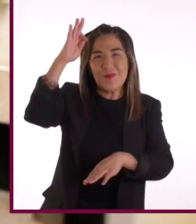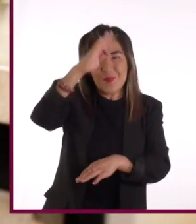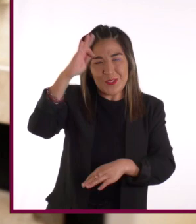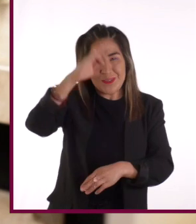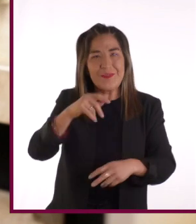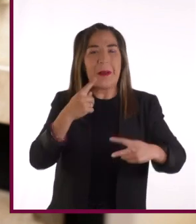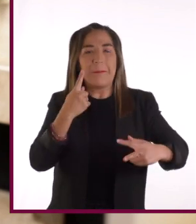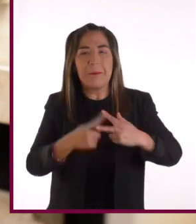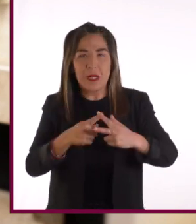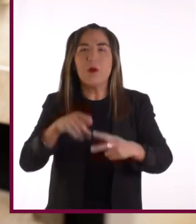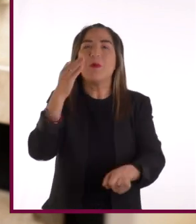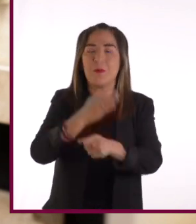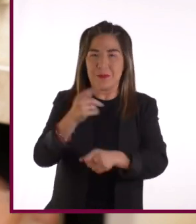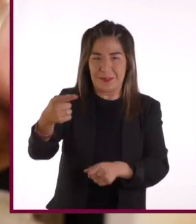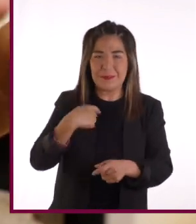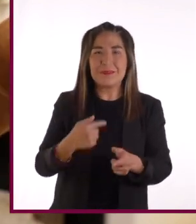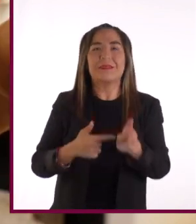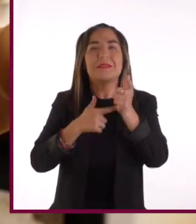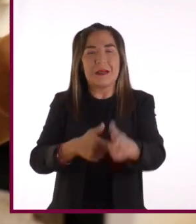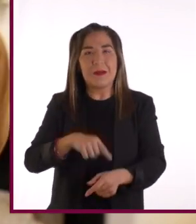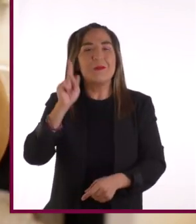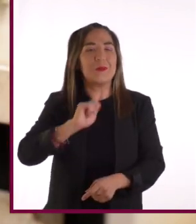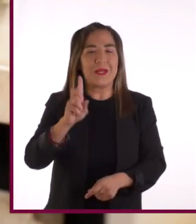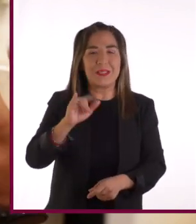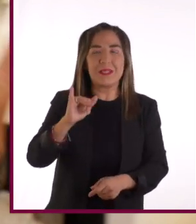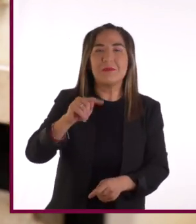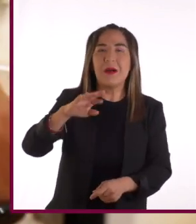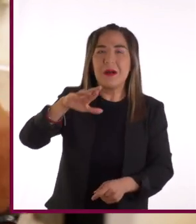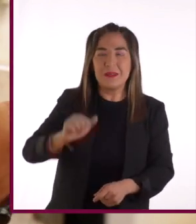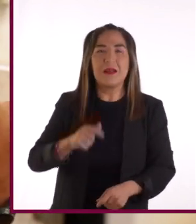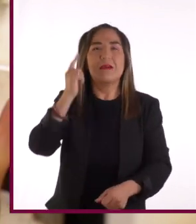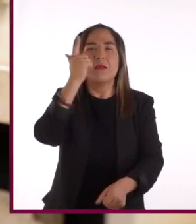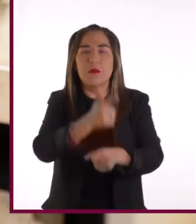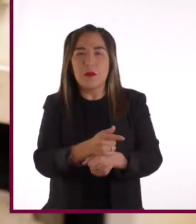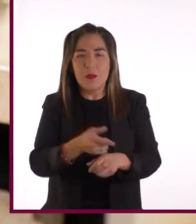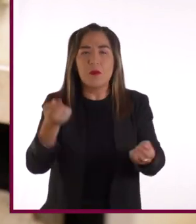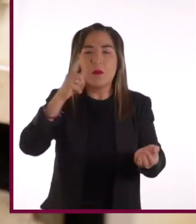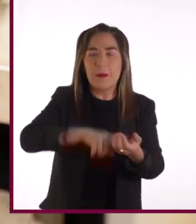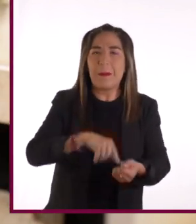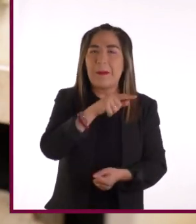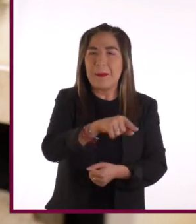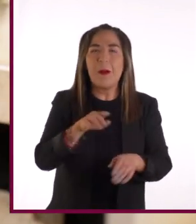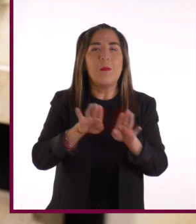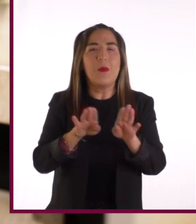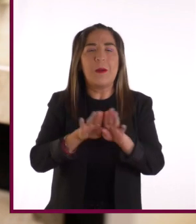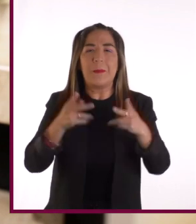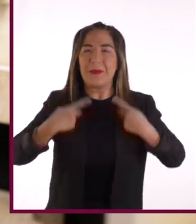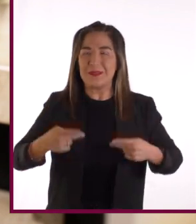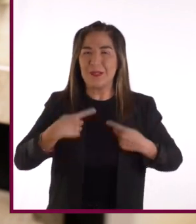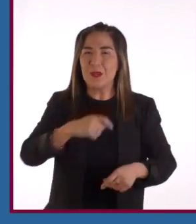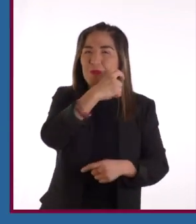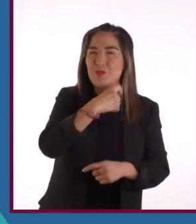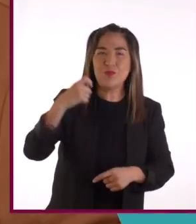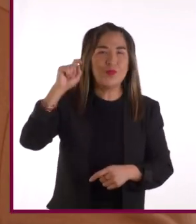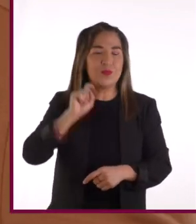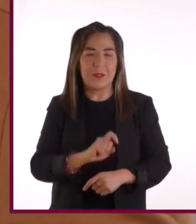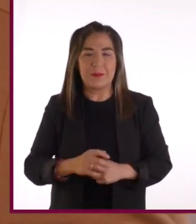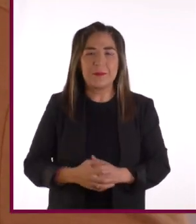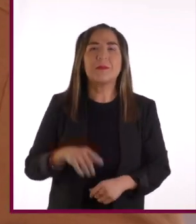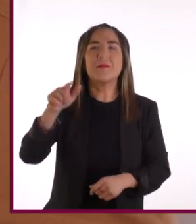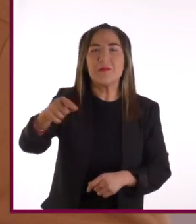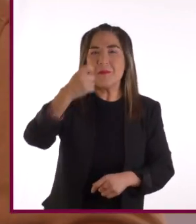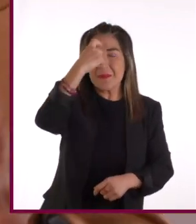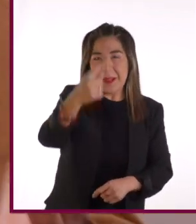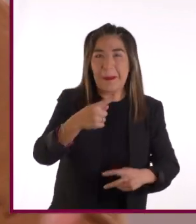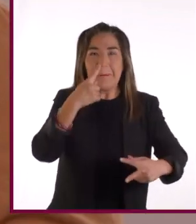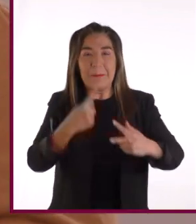la filosofía de las matemáticas y la quiero invitar a que nos acompañe a Dimara y a mí a descubrir una paradoja de un barbero. Para explicar si